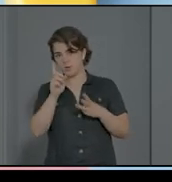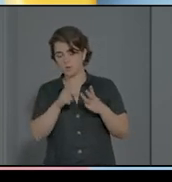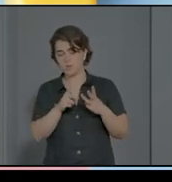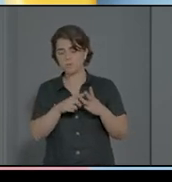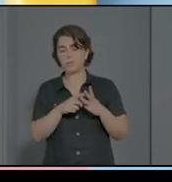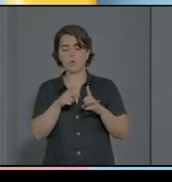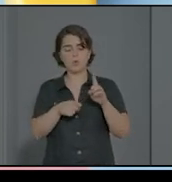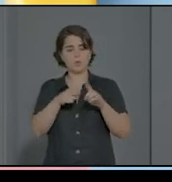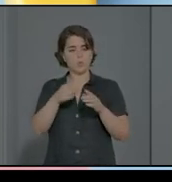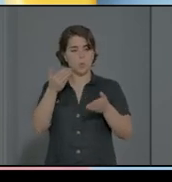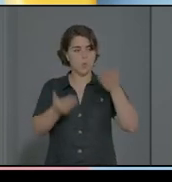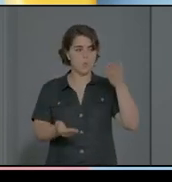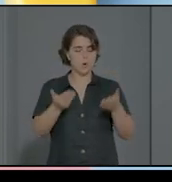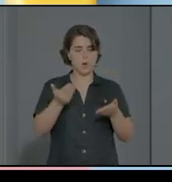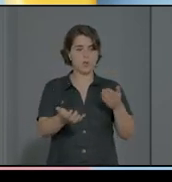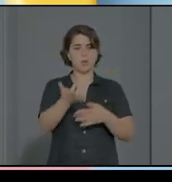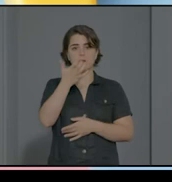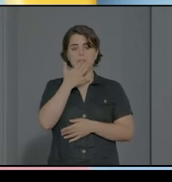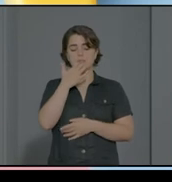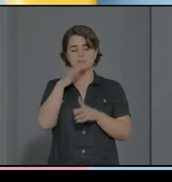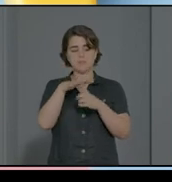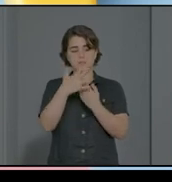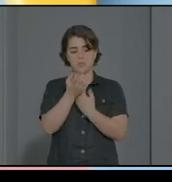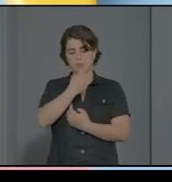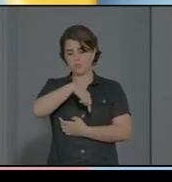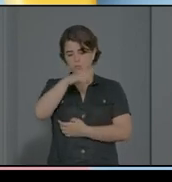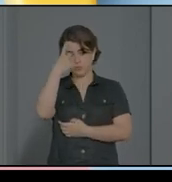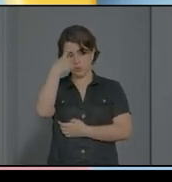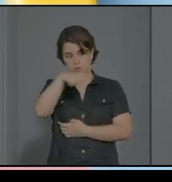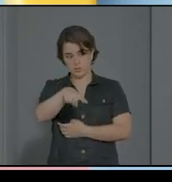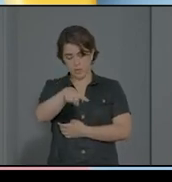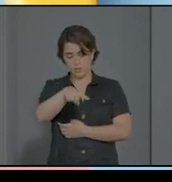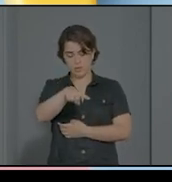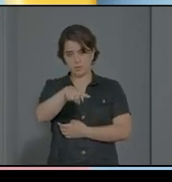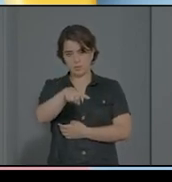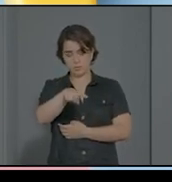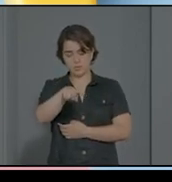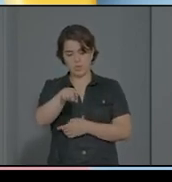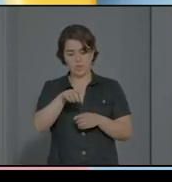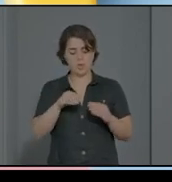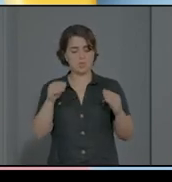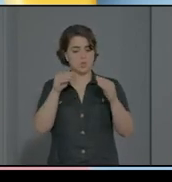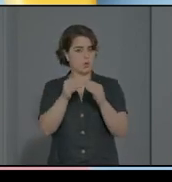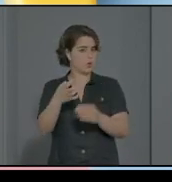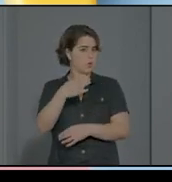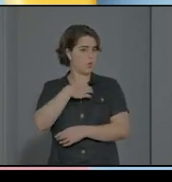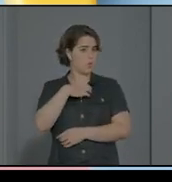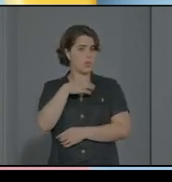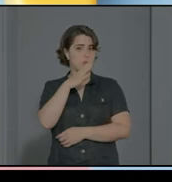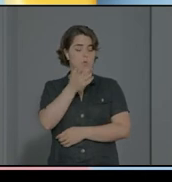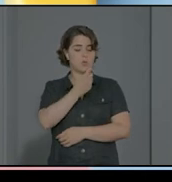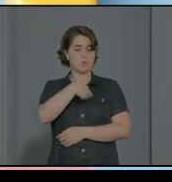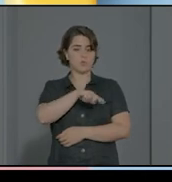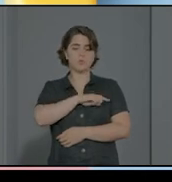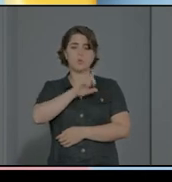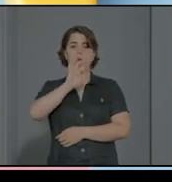comparación es cuando hay una situación que sabemos que no puede tener sincronía porque manipulamos los algoritmos